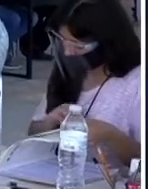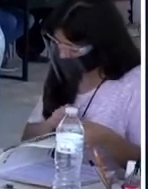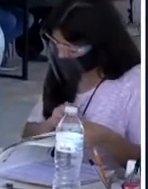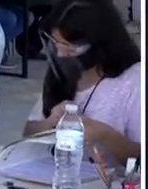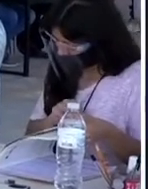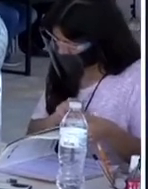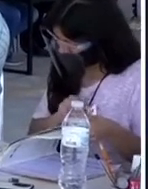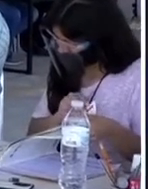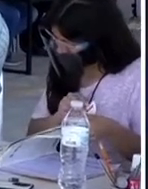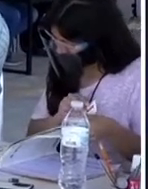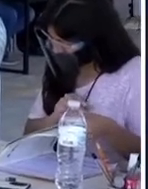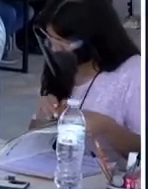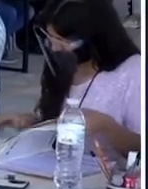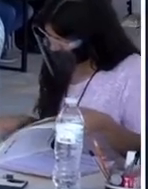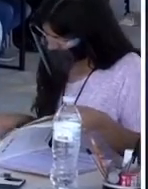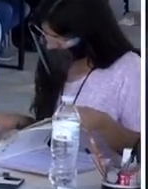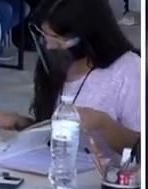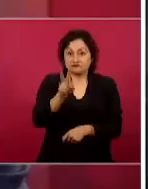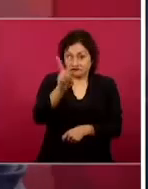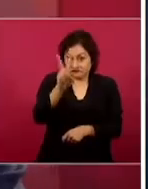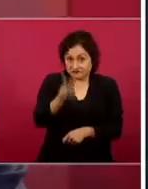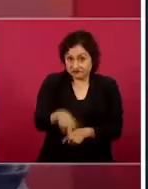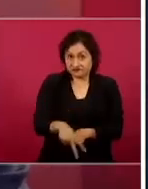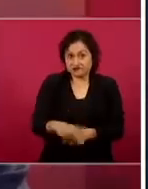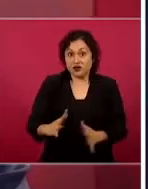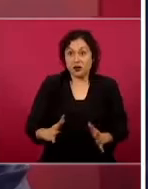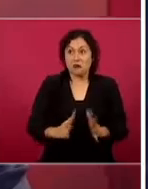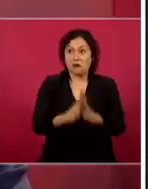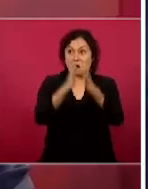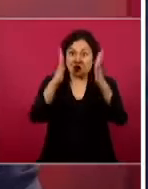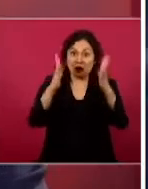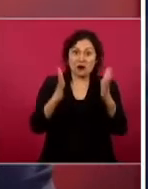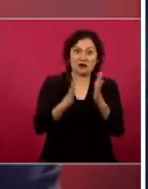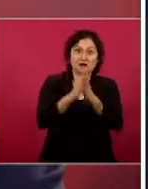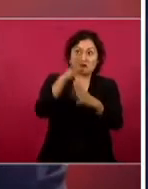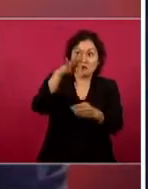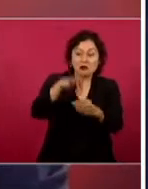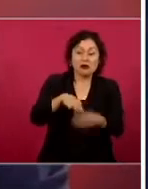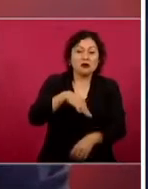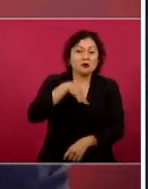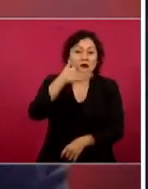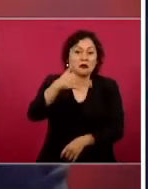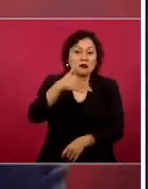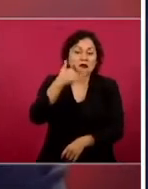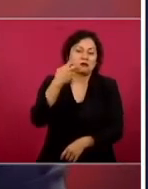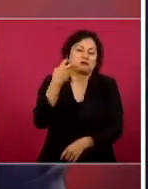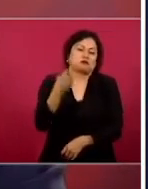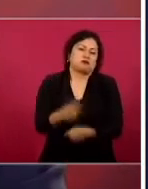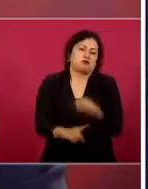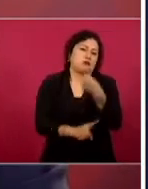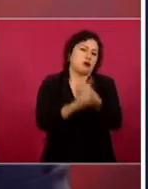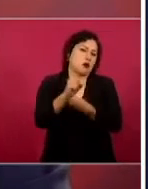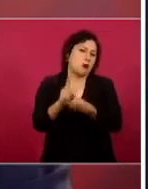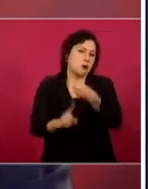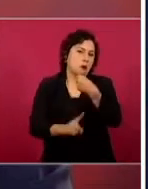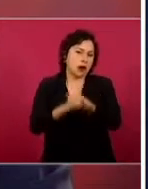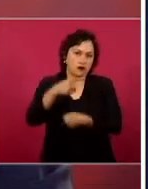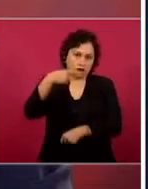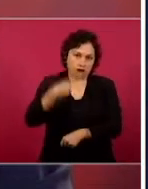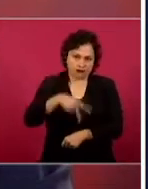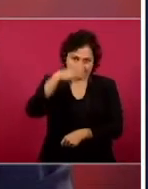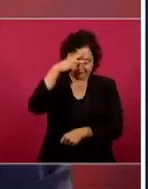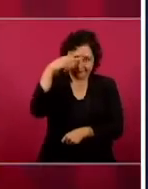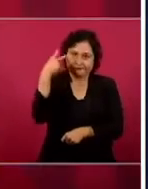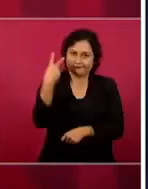tendrían que buscar recursos públicos para hacer esa campaña estarían haciendo proselitismo entonces serían políticos organizando